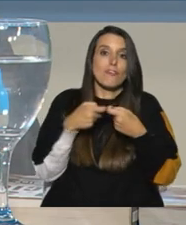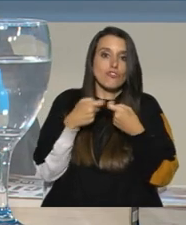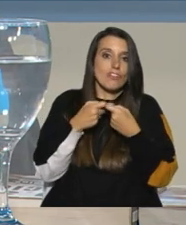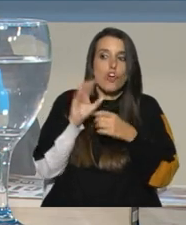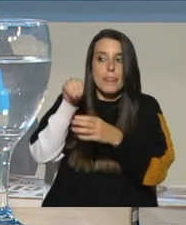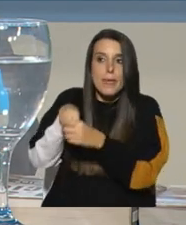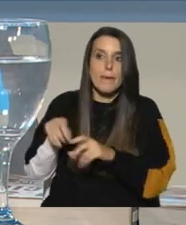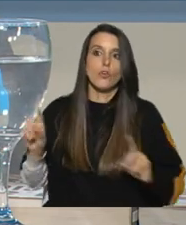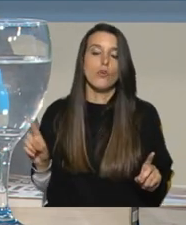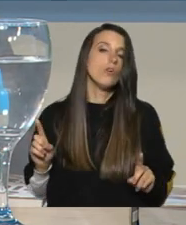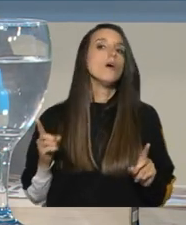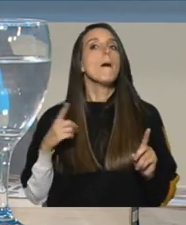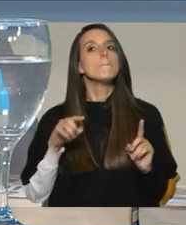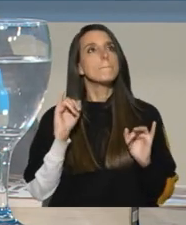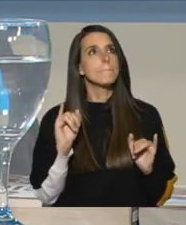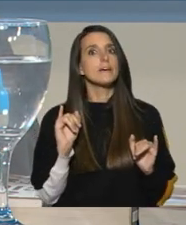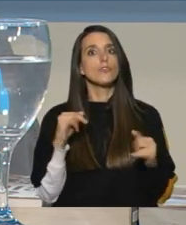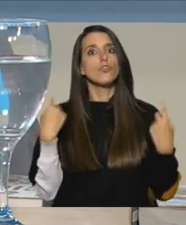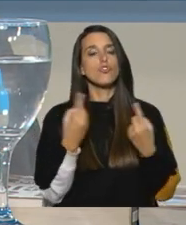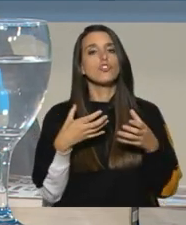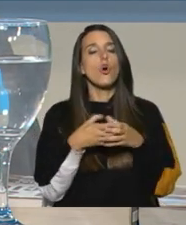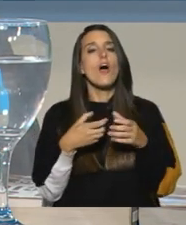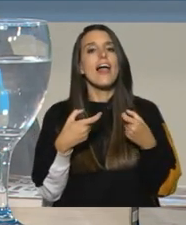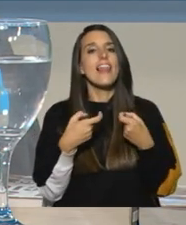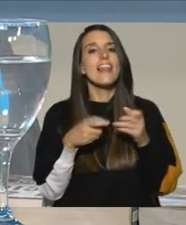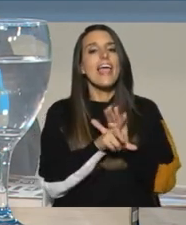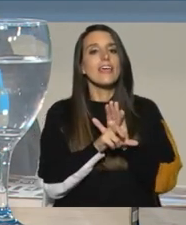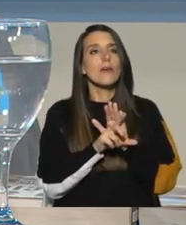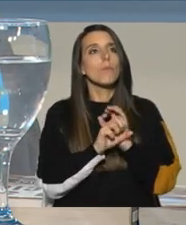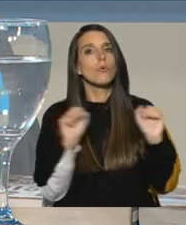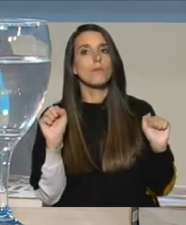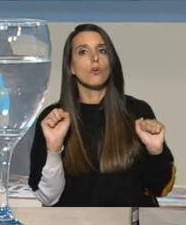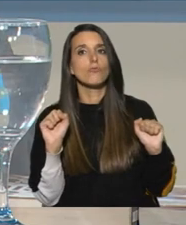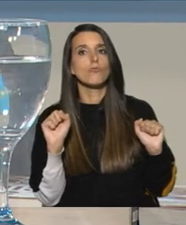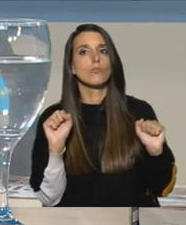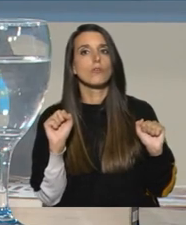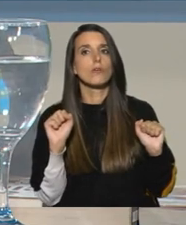asociación. Nosotros también tuvimos una ley que pudimos haber,